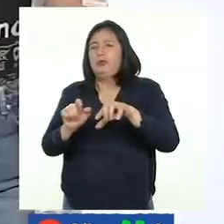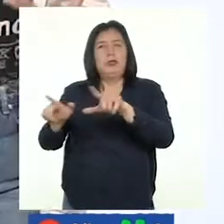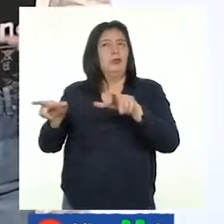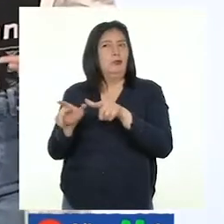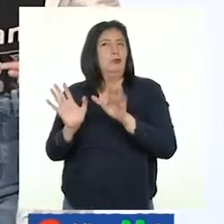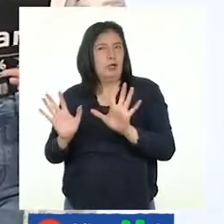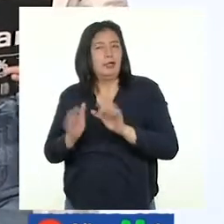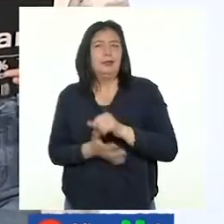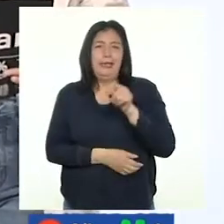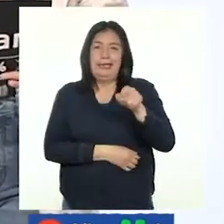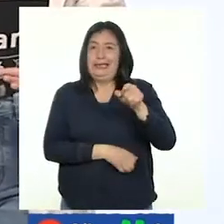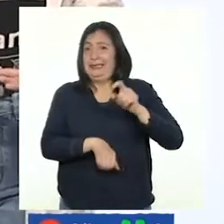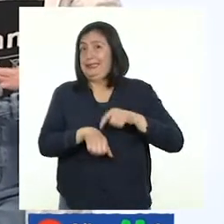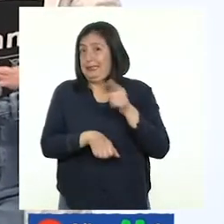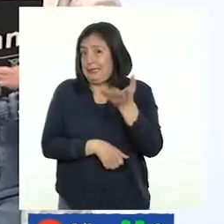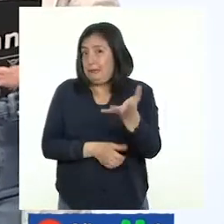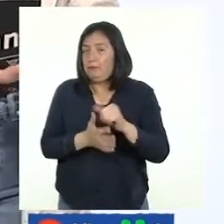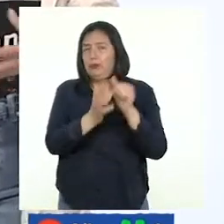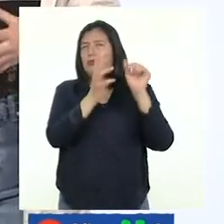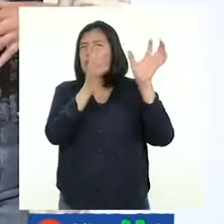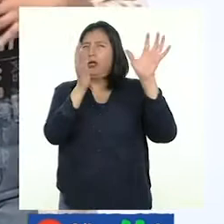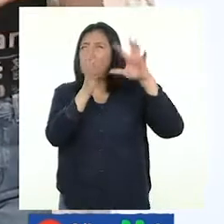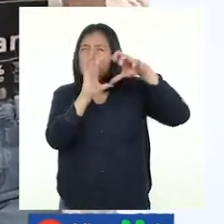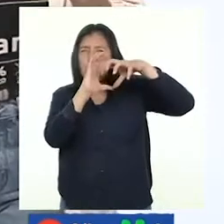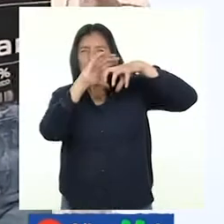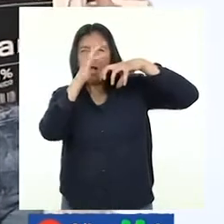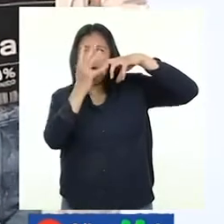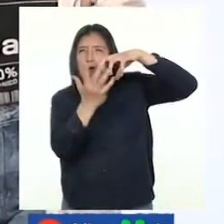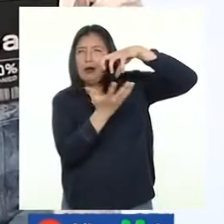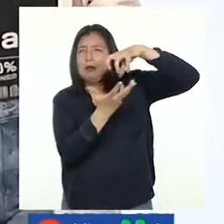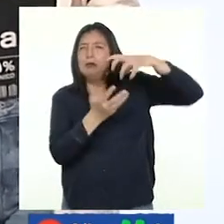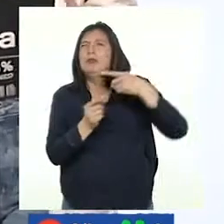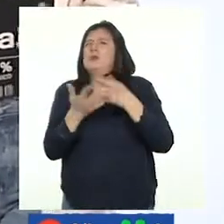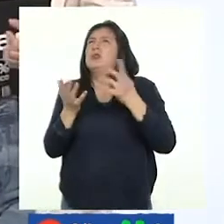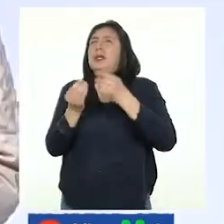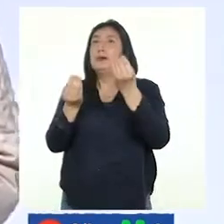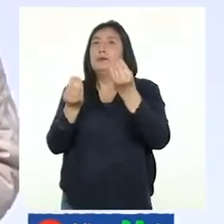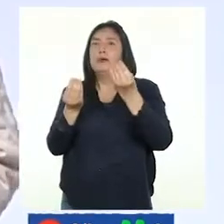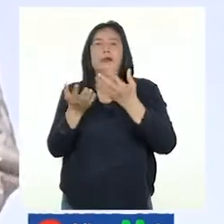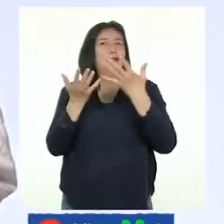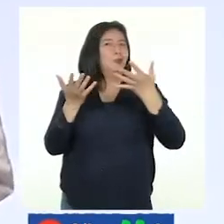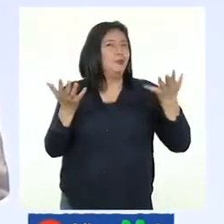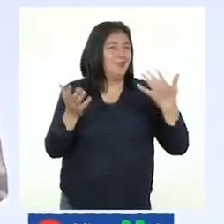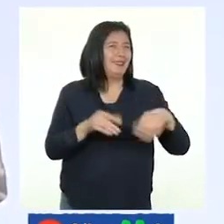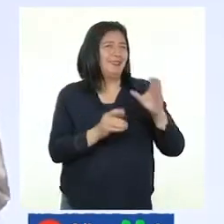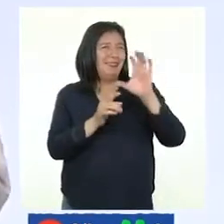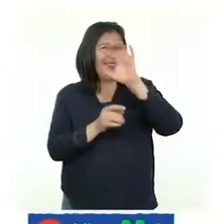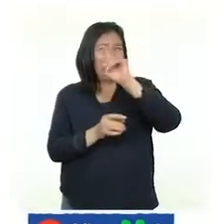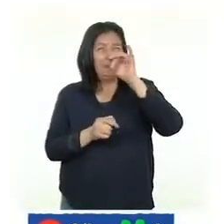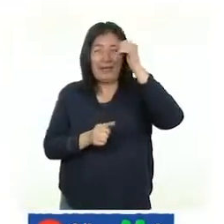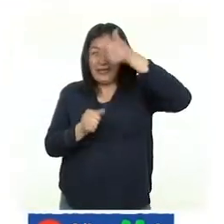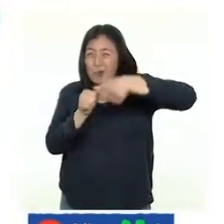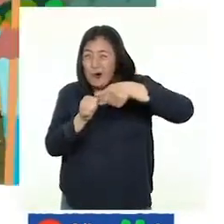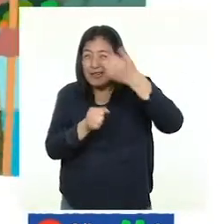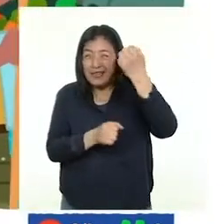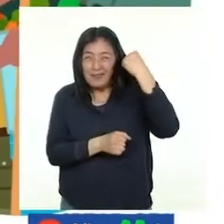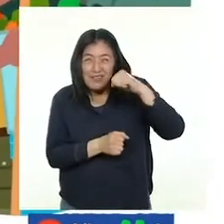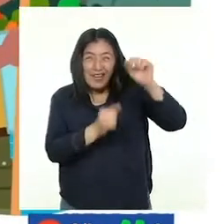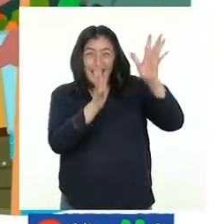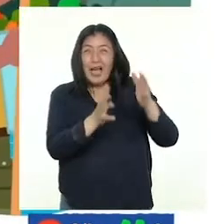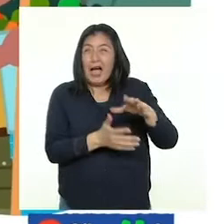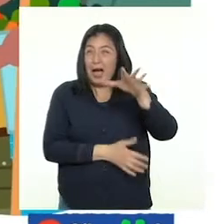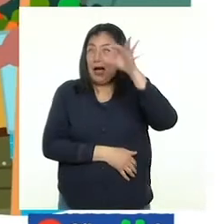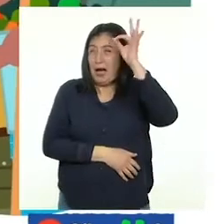determinado. Este tiempo atmosférico es definido por los elementos del clima. ¿Recuerdan que Viajerito aprendió